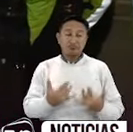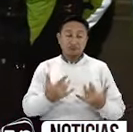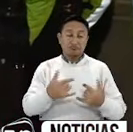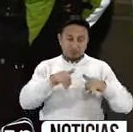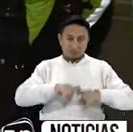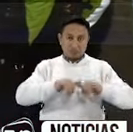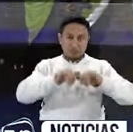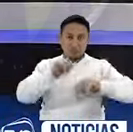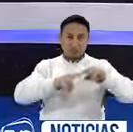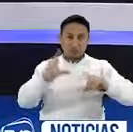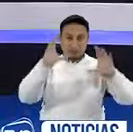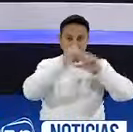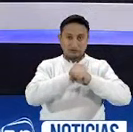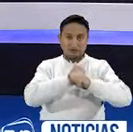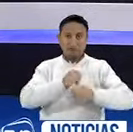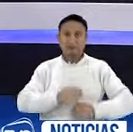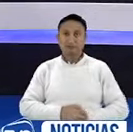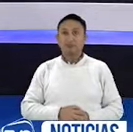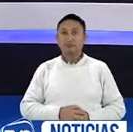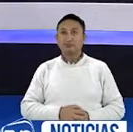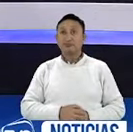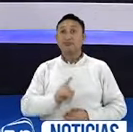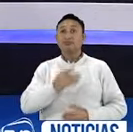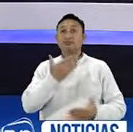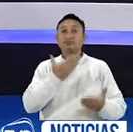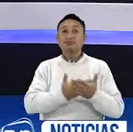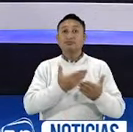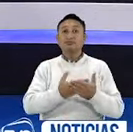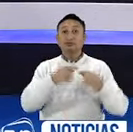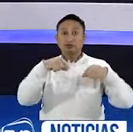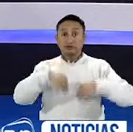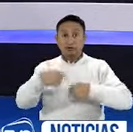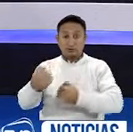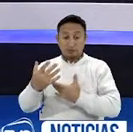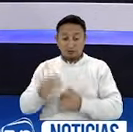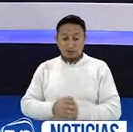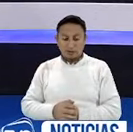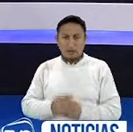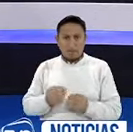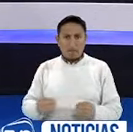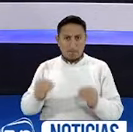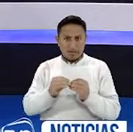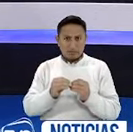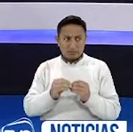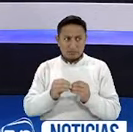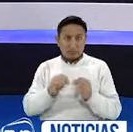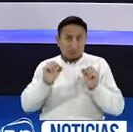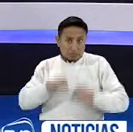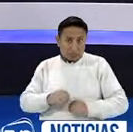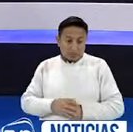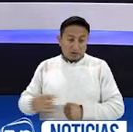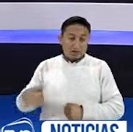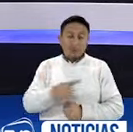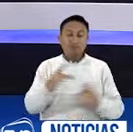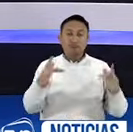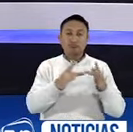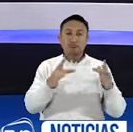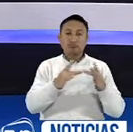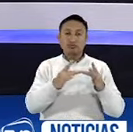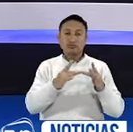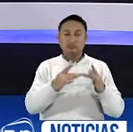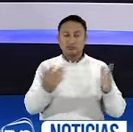Volvemos a estudios. Muy buenas noches. Gracias por la información de primera mano. Si la información lo amerita, nosotros nos